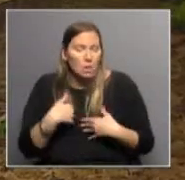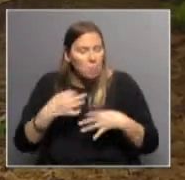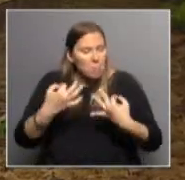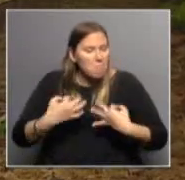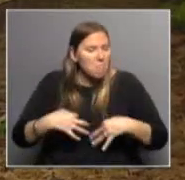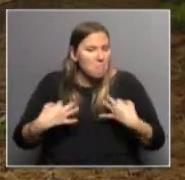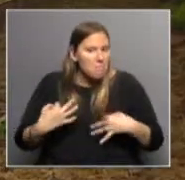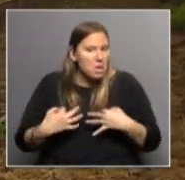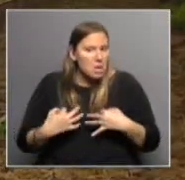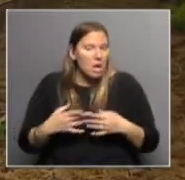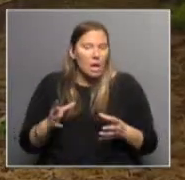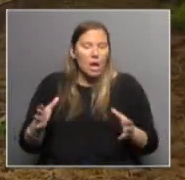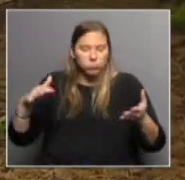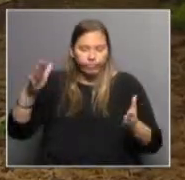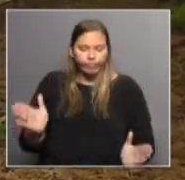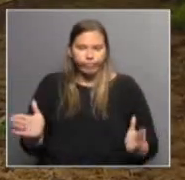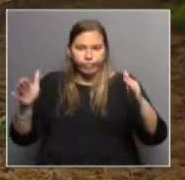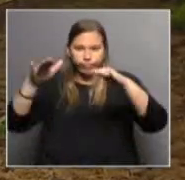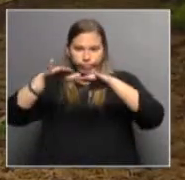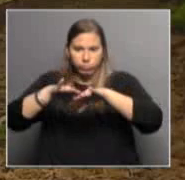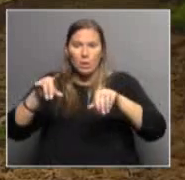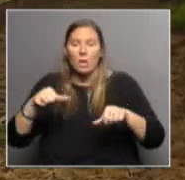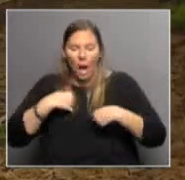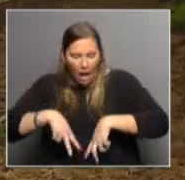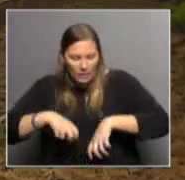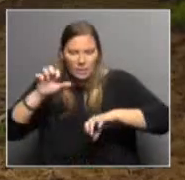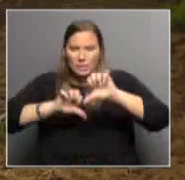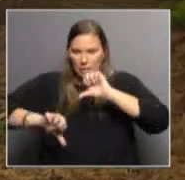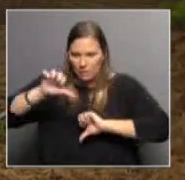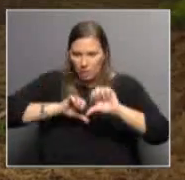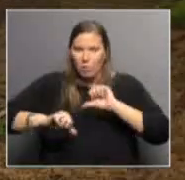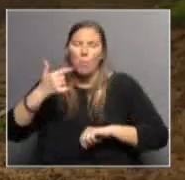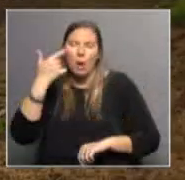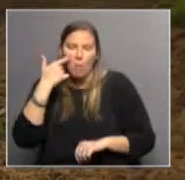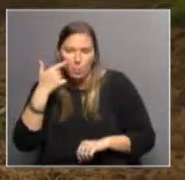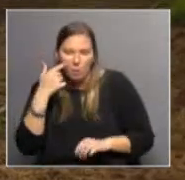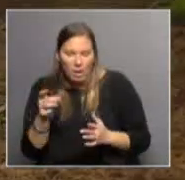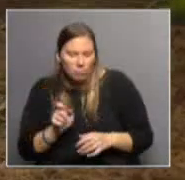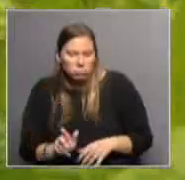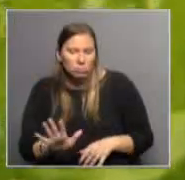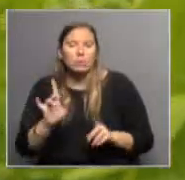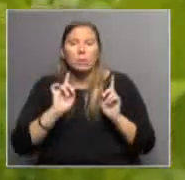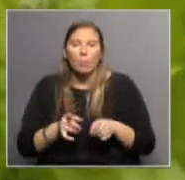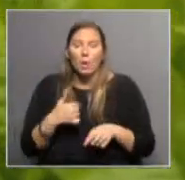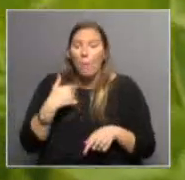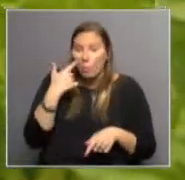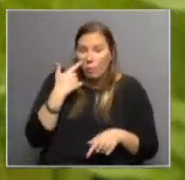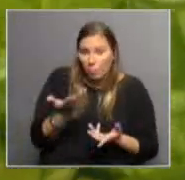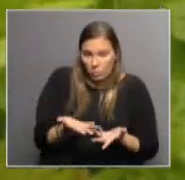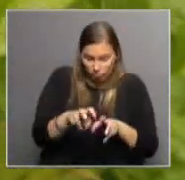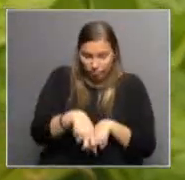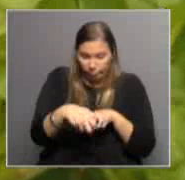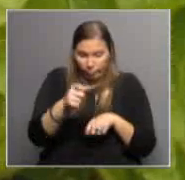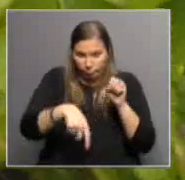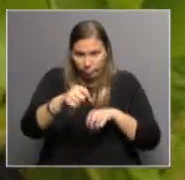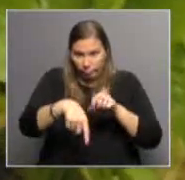adecuado, cada lote de compost que sacamos, además de hacerles varios análisis químicos para probar para sus características, también lo validamos en